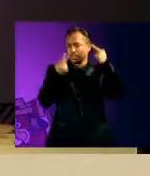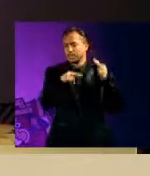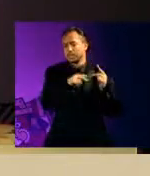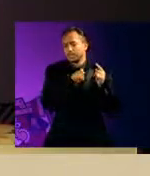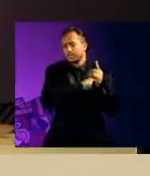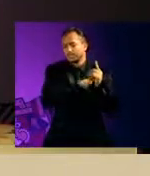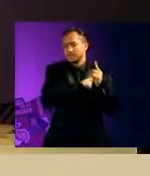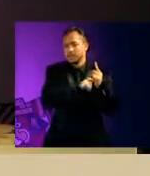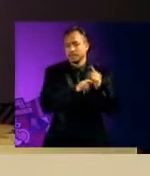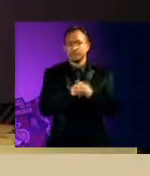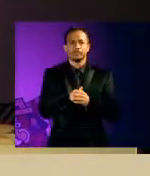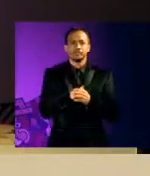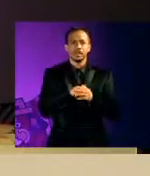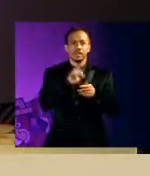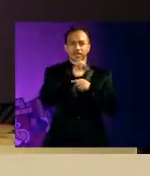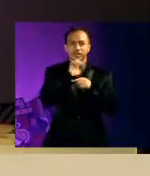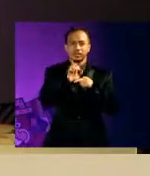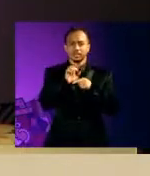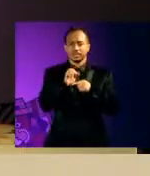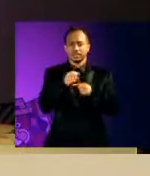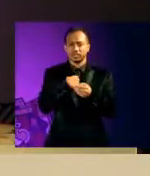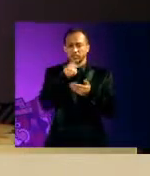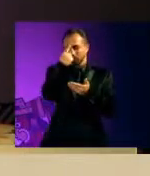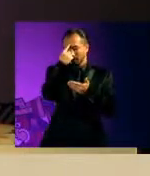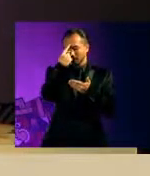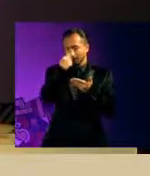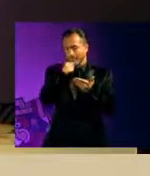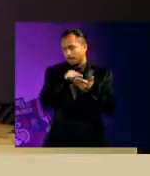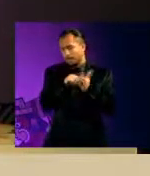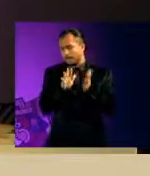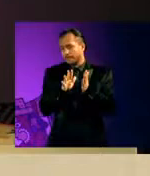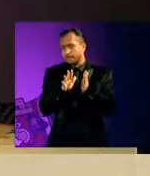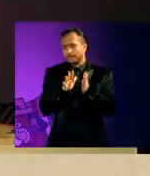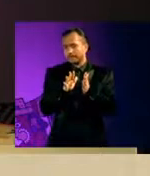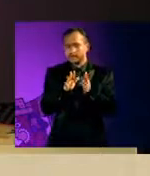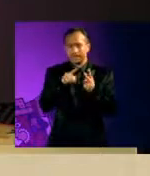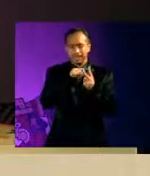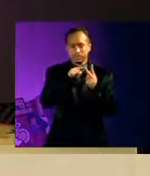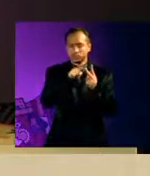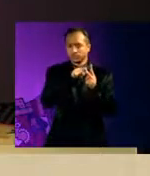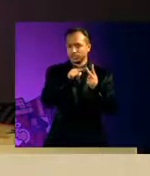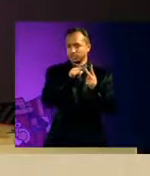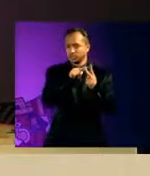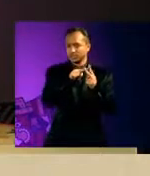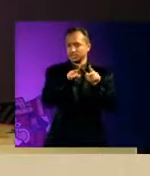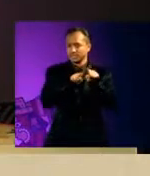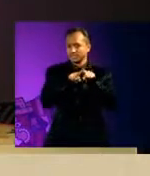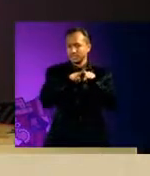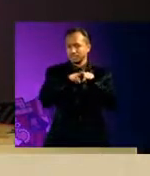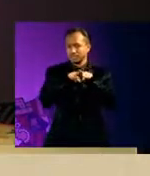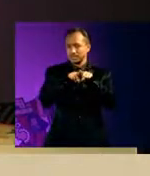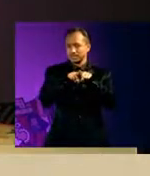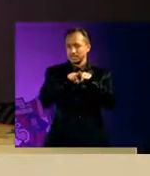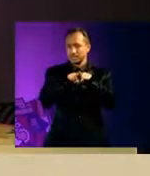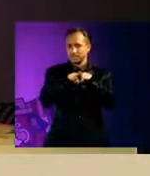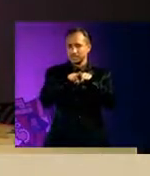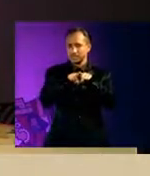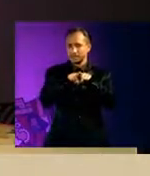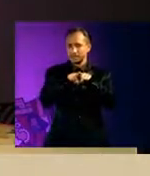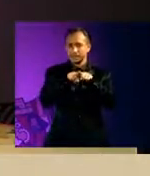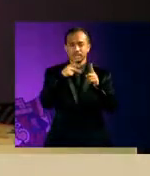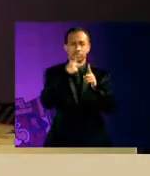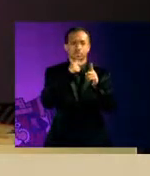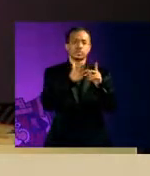entonces me pareció que estos dos hermanos estaban mandados a hacer para tratar de